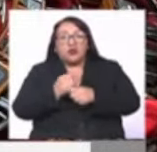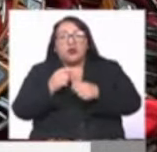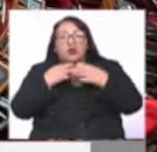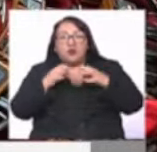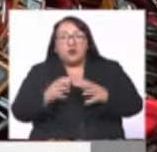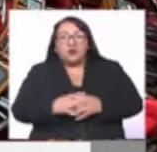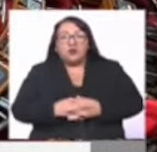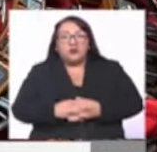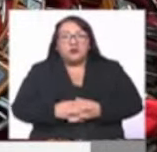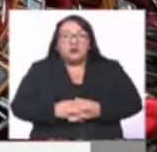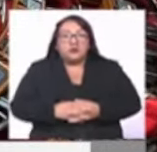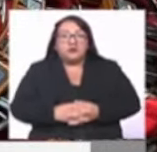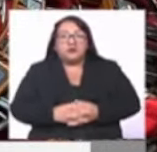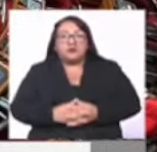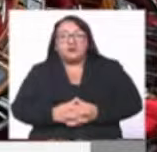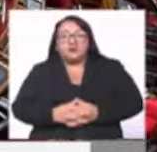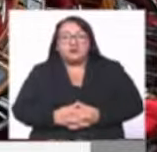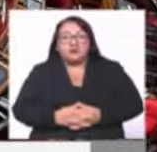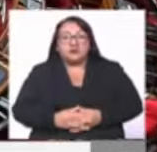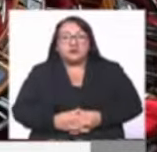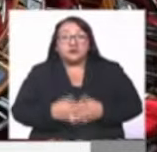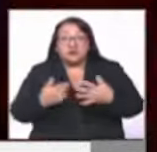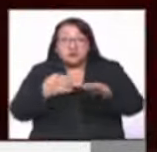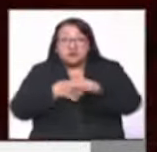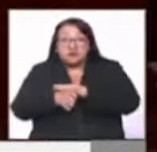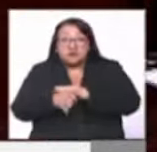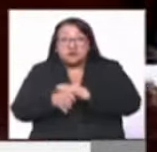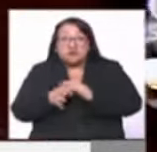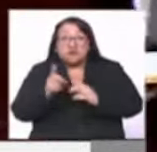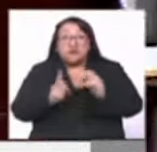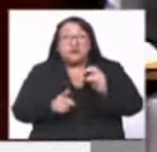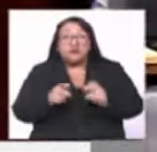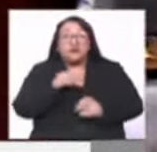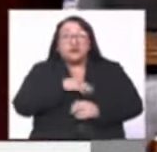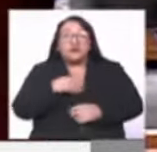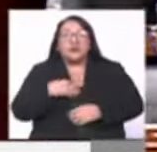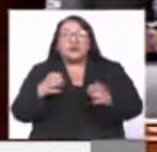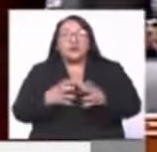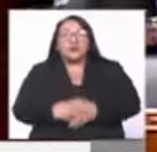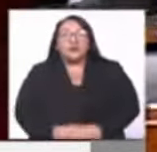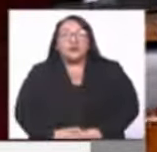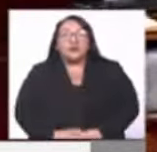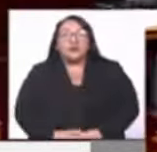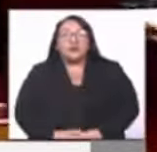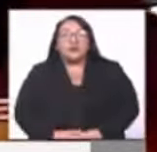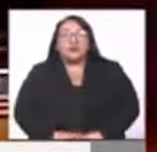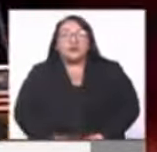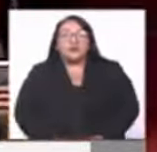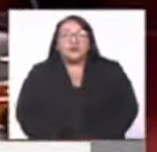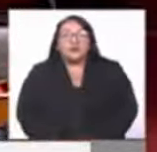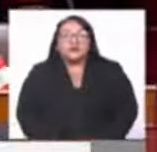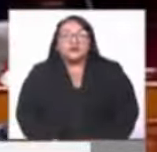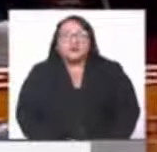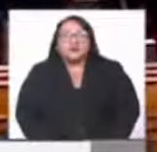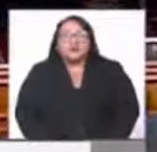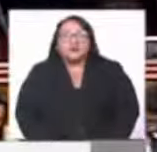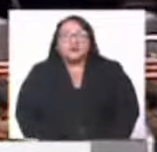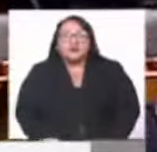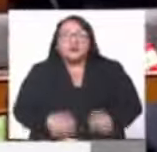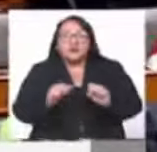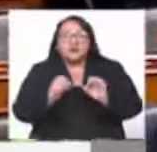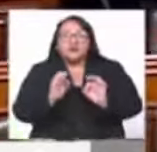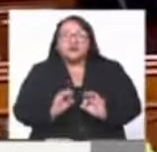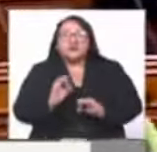inhabilitarlas entonces Perla ya los miembros de la junta nacional Así es Helen y precisamente